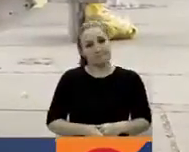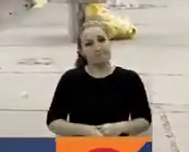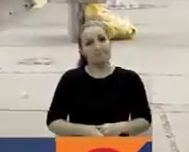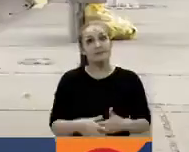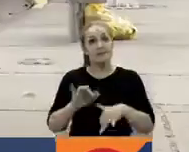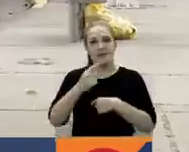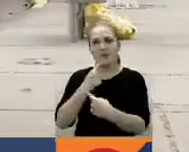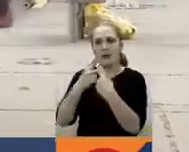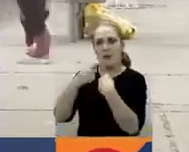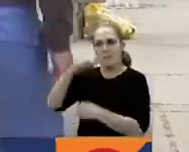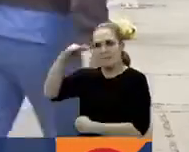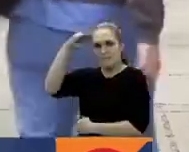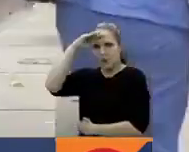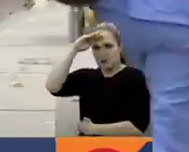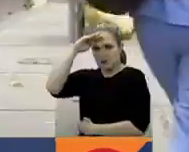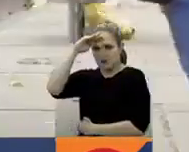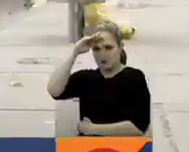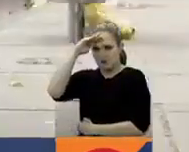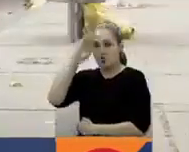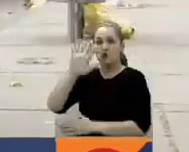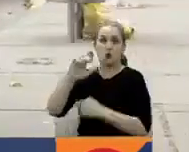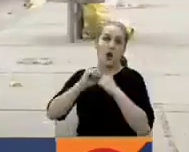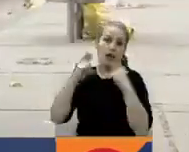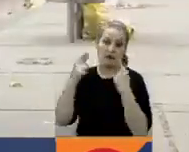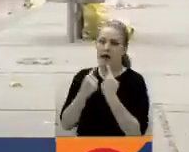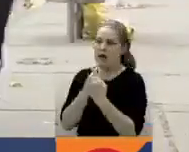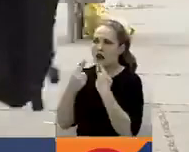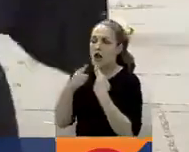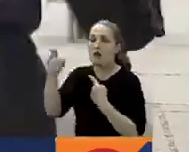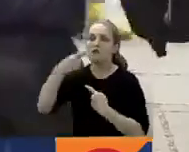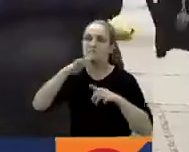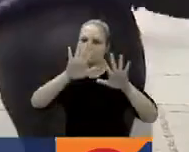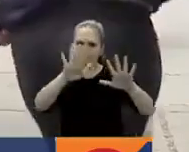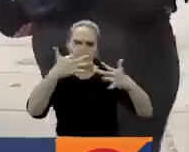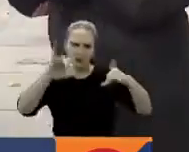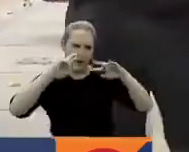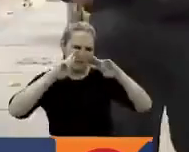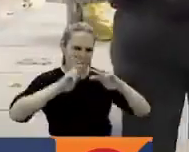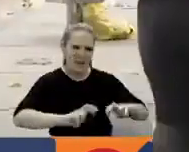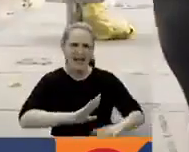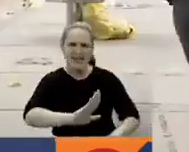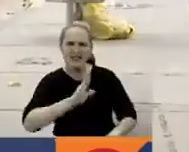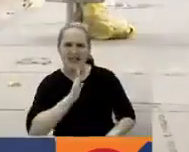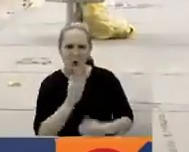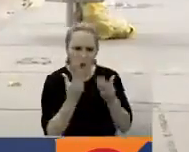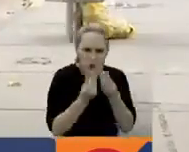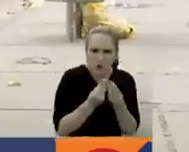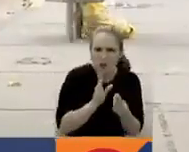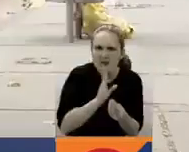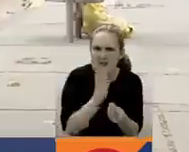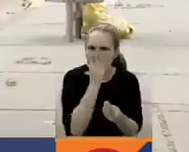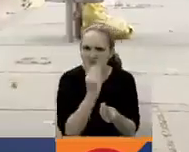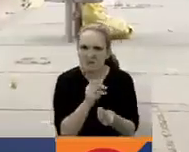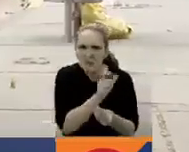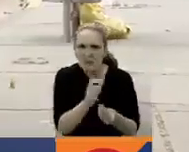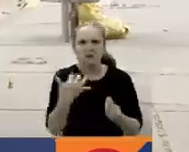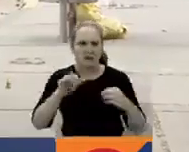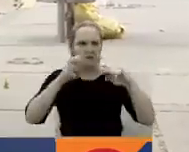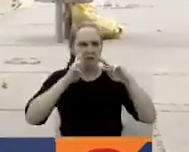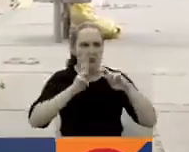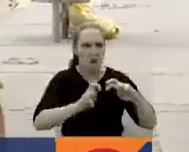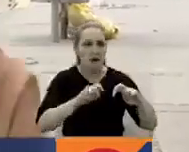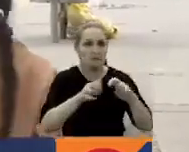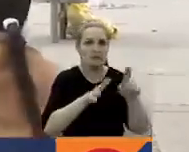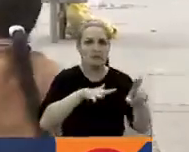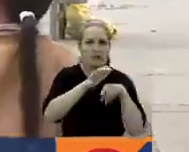con la Policía Nacional, la Policía de Engativá, y nos dice que ya están revisando cuáles son los integrantes de esta banda delincuencial que tiene